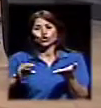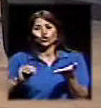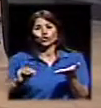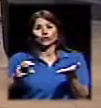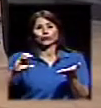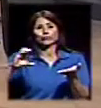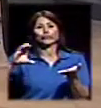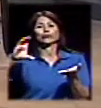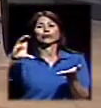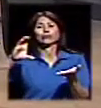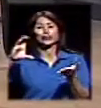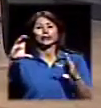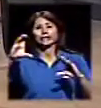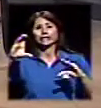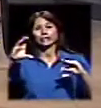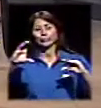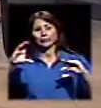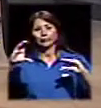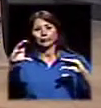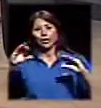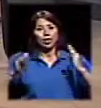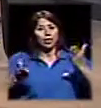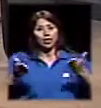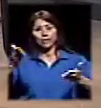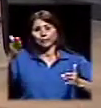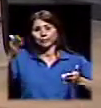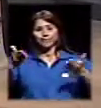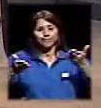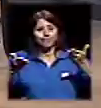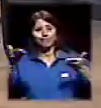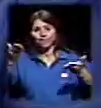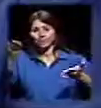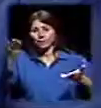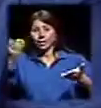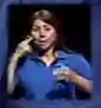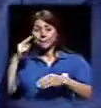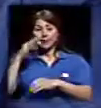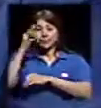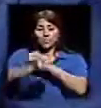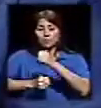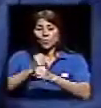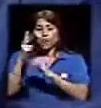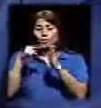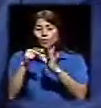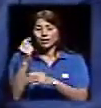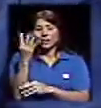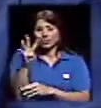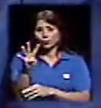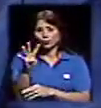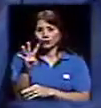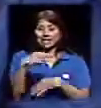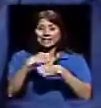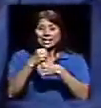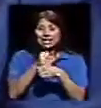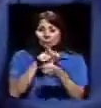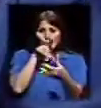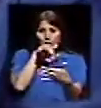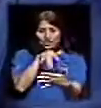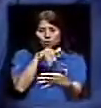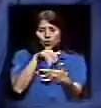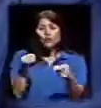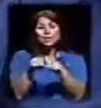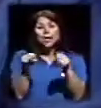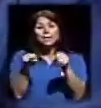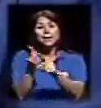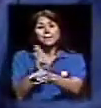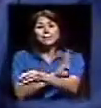el año 2014, según el estudio que hicimos y según información que también tenemos del Banco Central, se